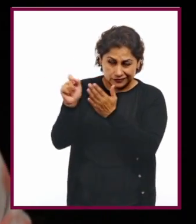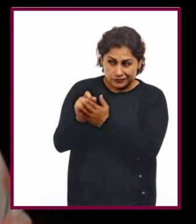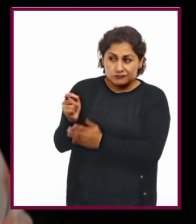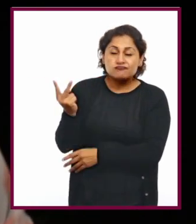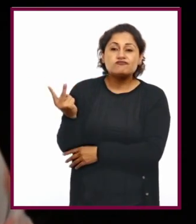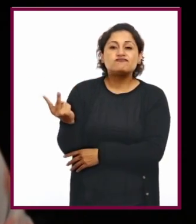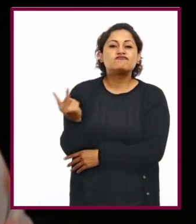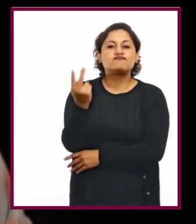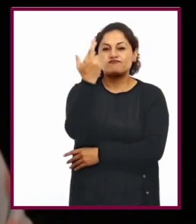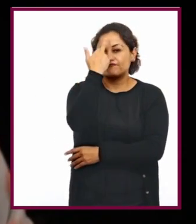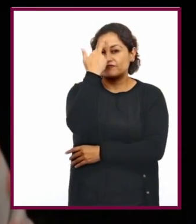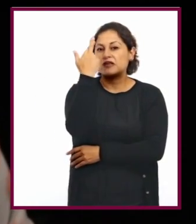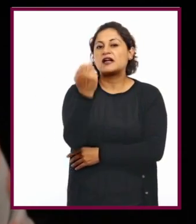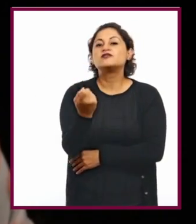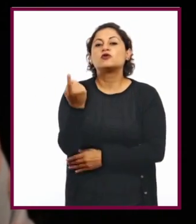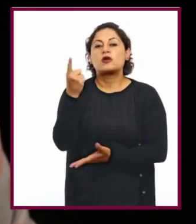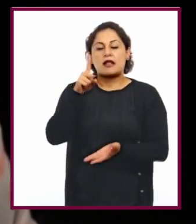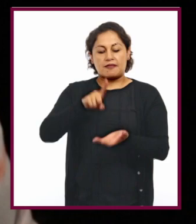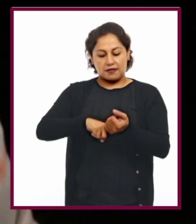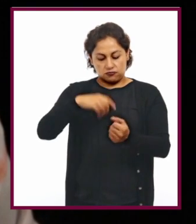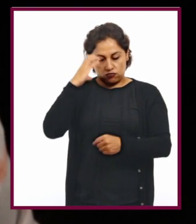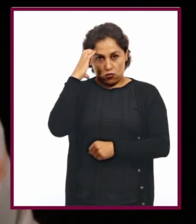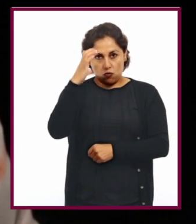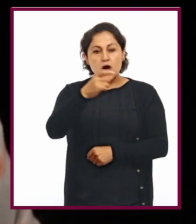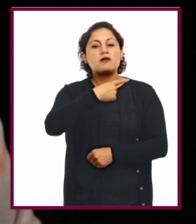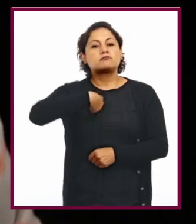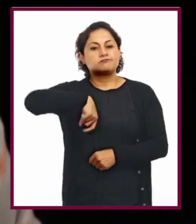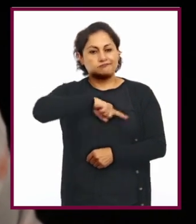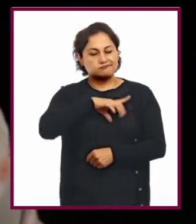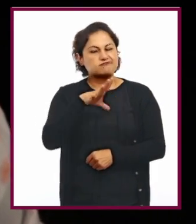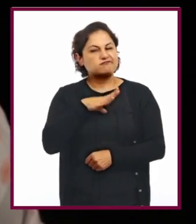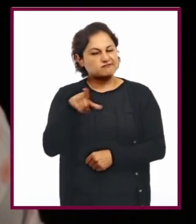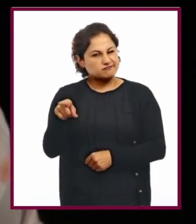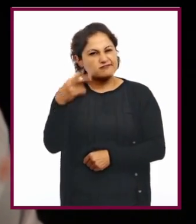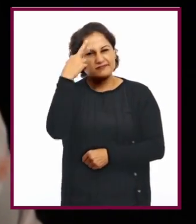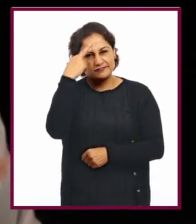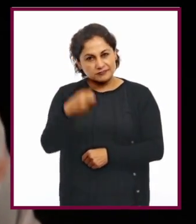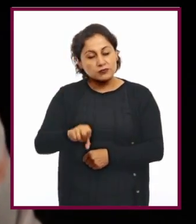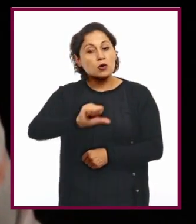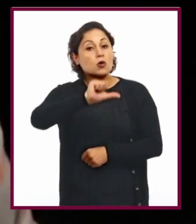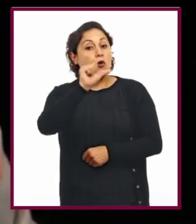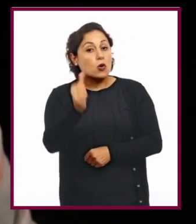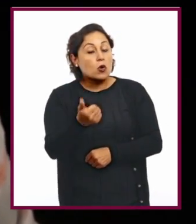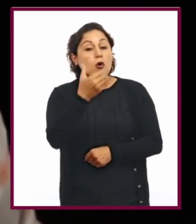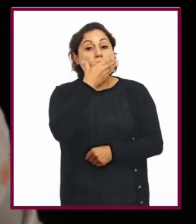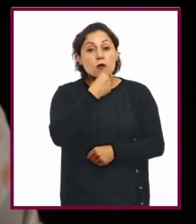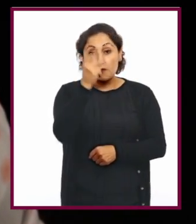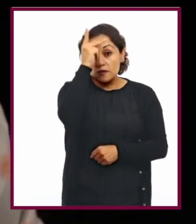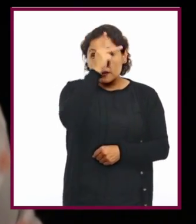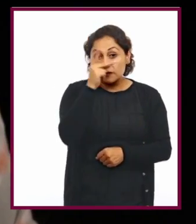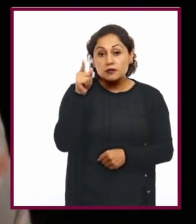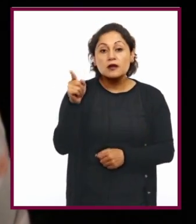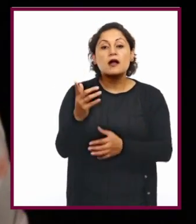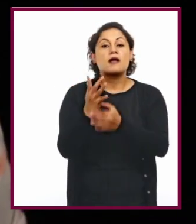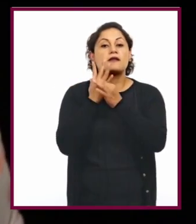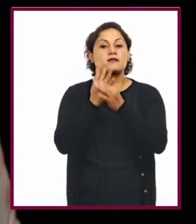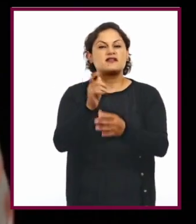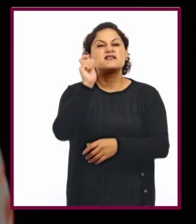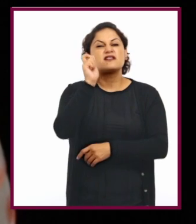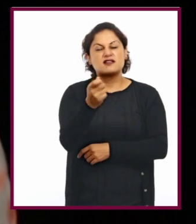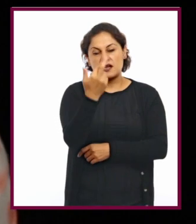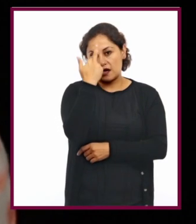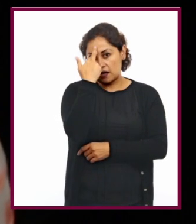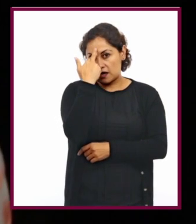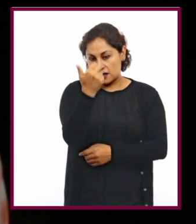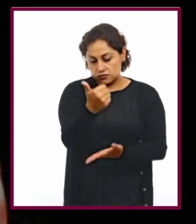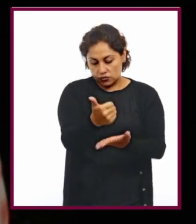tenían algo de razón al decir que la crueldad es parte de nosotros. Pero como también decía el padre del psicoanálisis, la razón